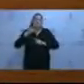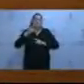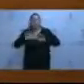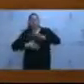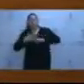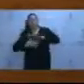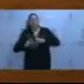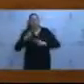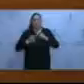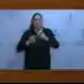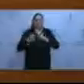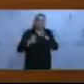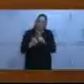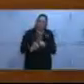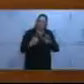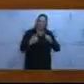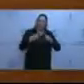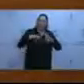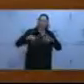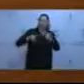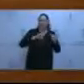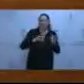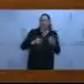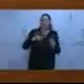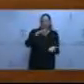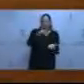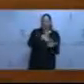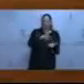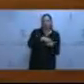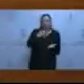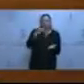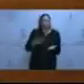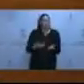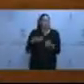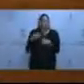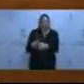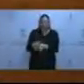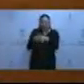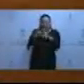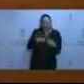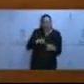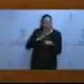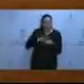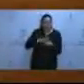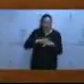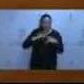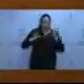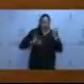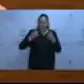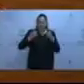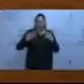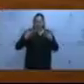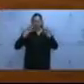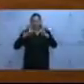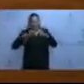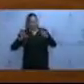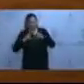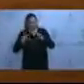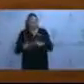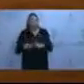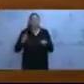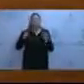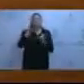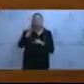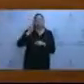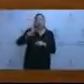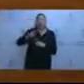terrenos estratégicamente ubicados serán una fortaleza para la atracción de actividad empresarial. Desde la perspectiva contable, Sogepsa, en